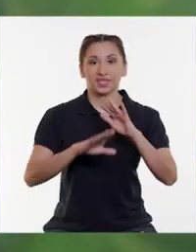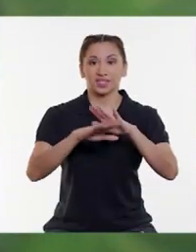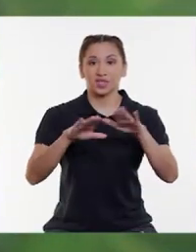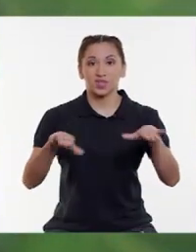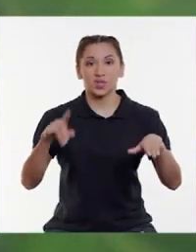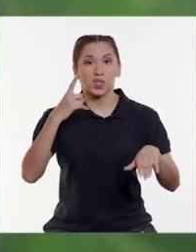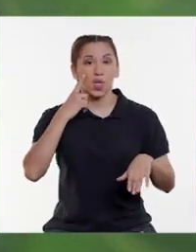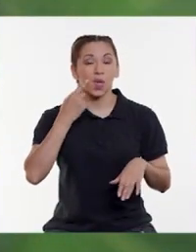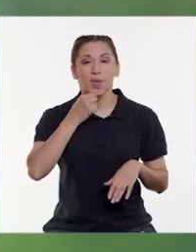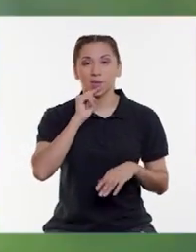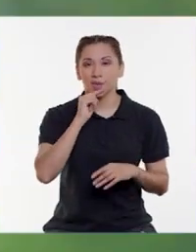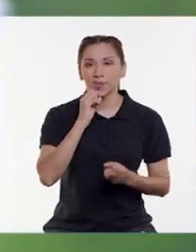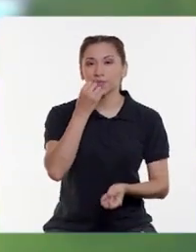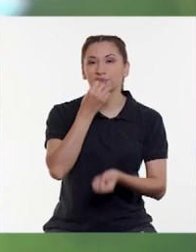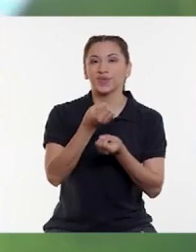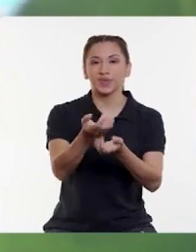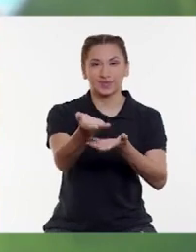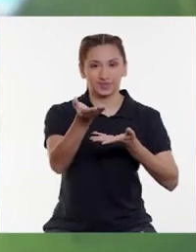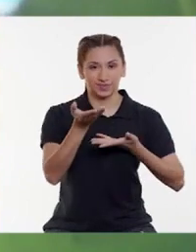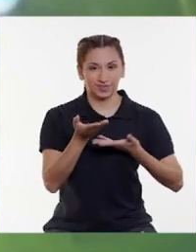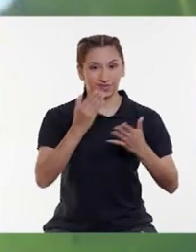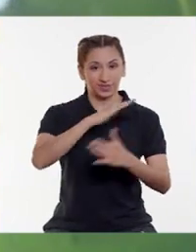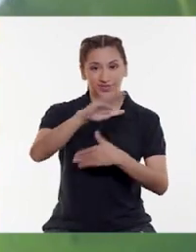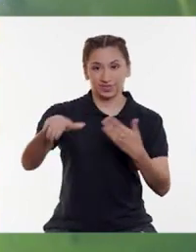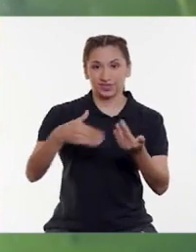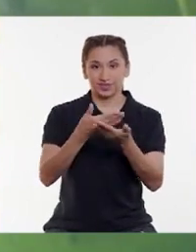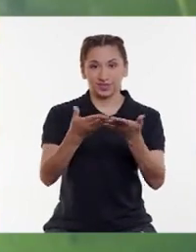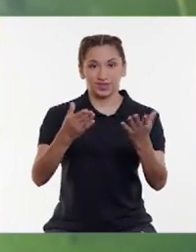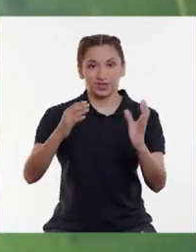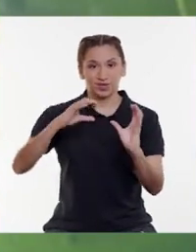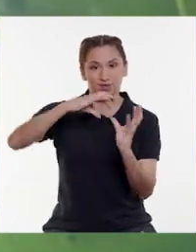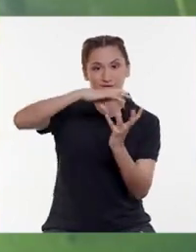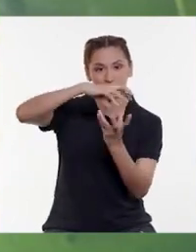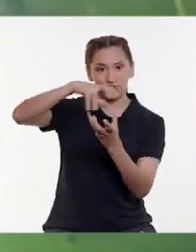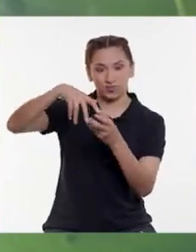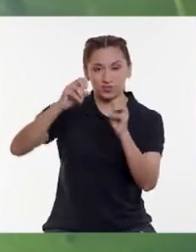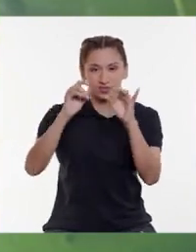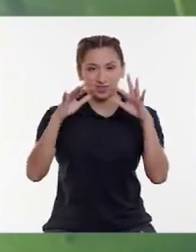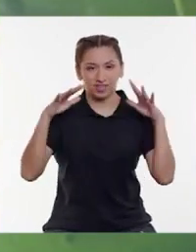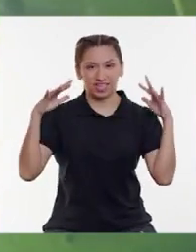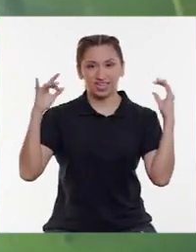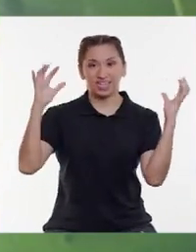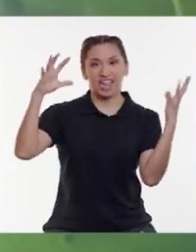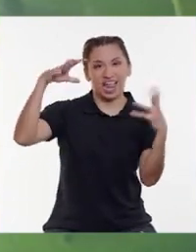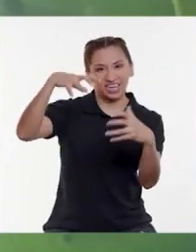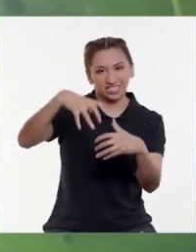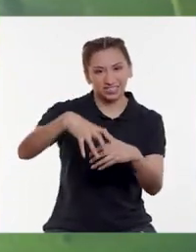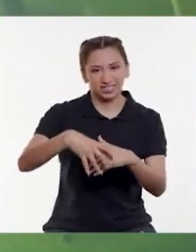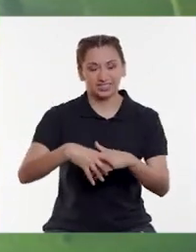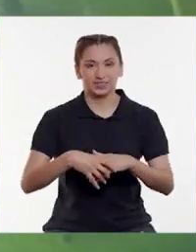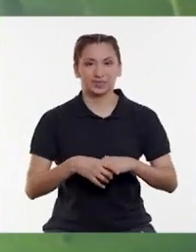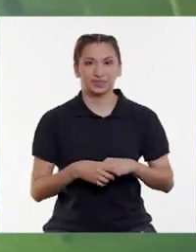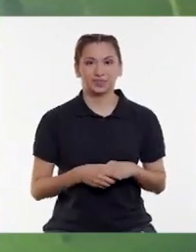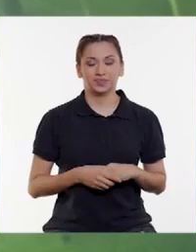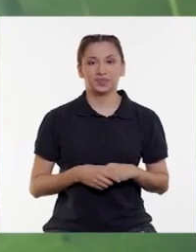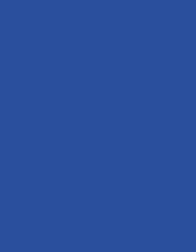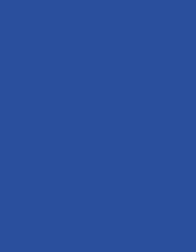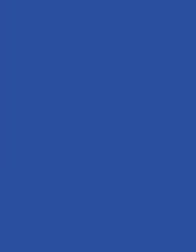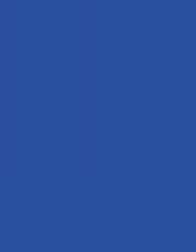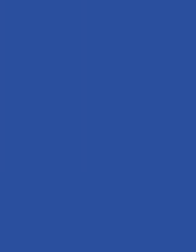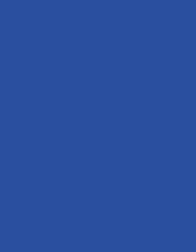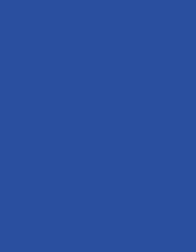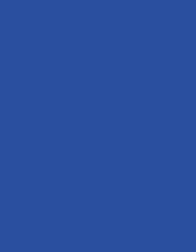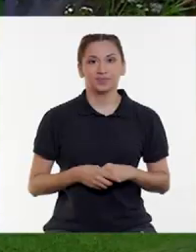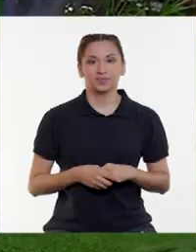Chicas y chicos, bienvenidas y bienvenidos a el mágico mundo de Decau.